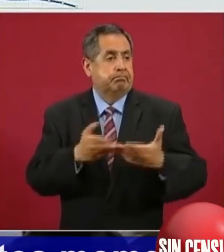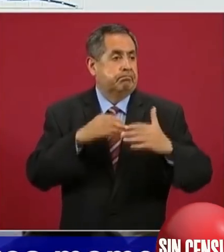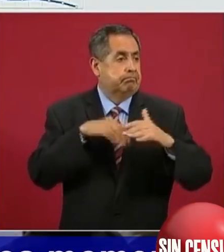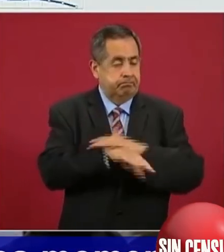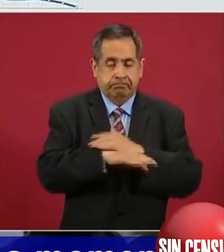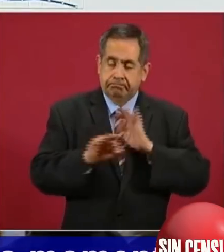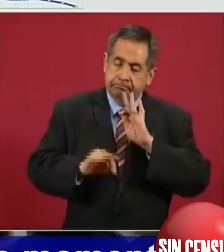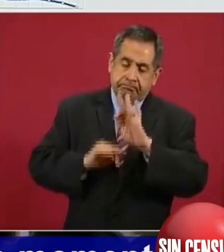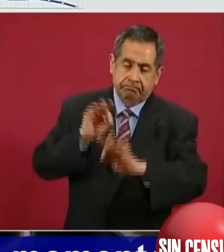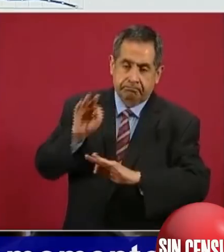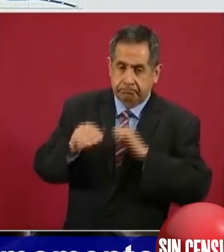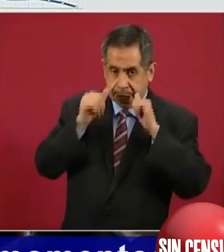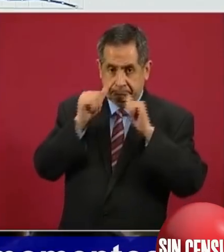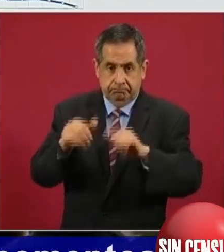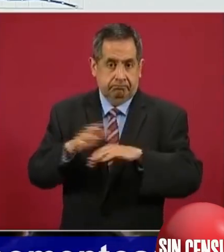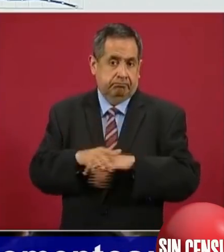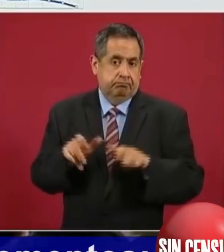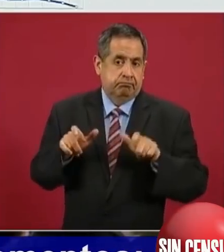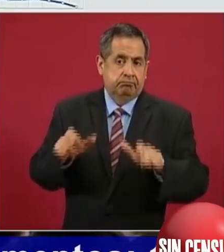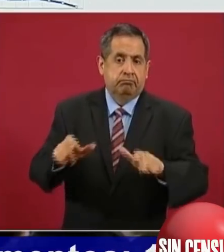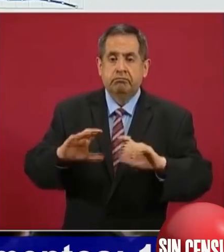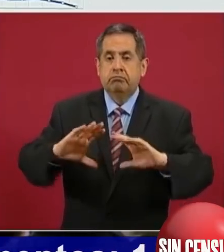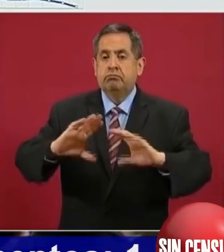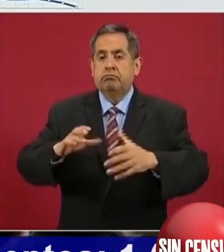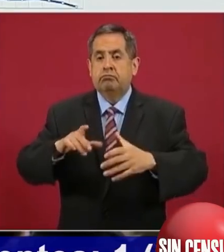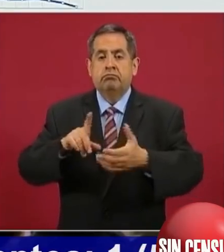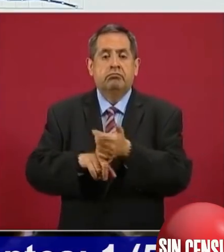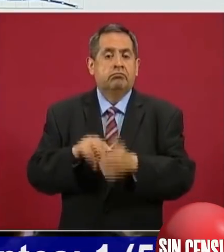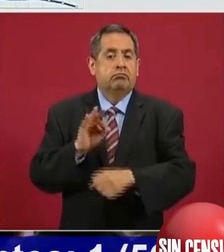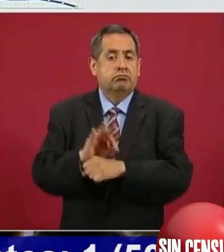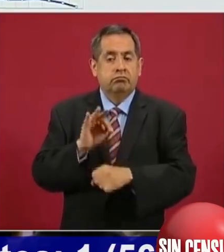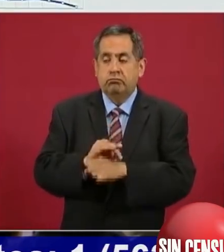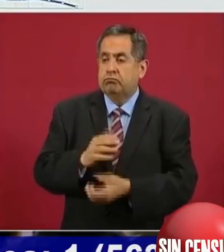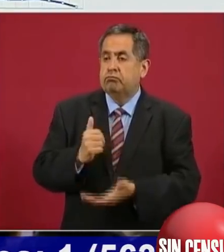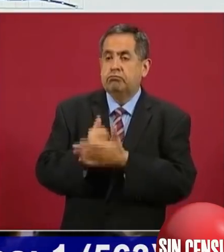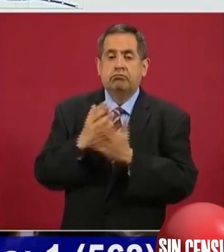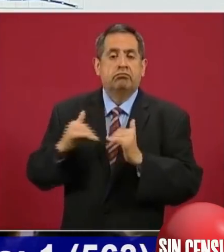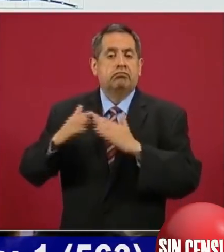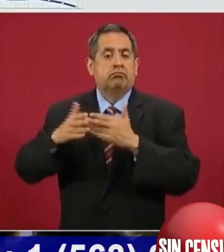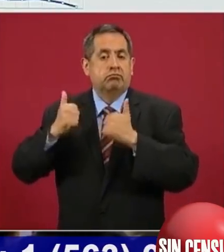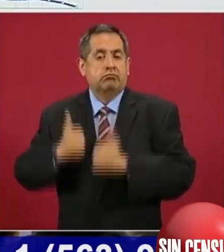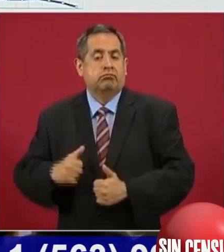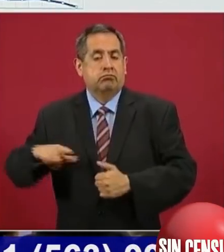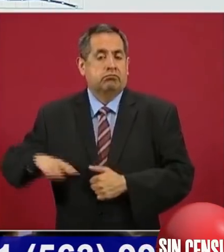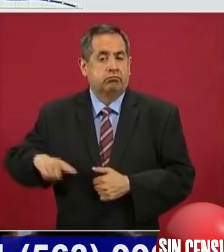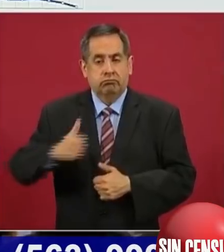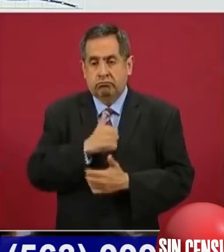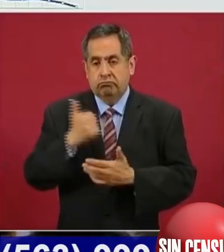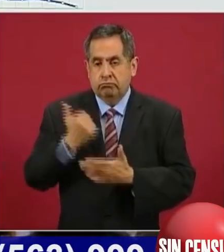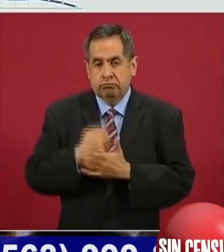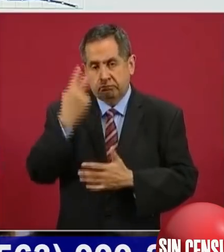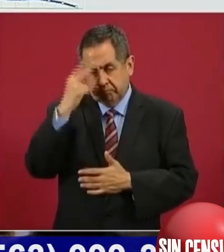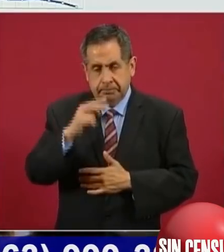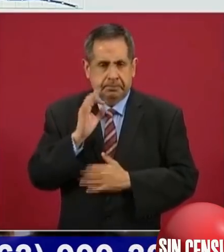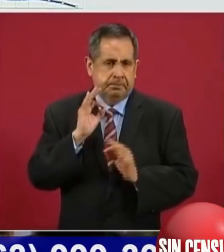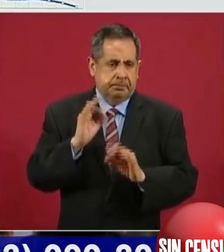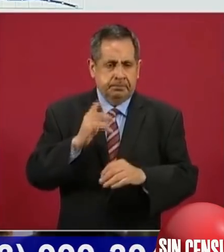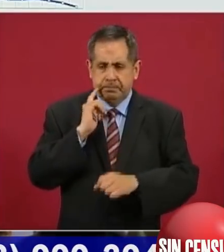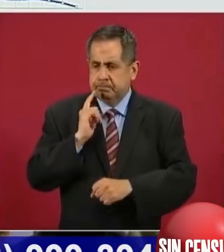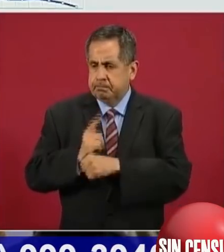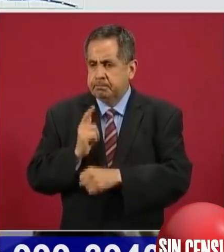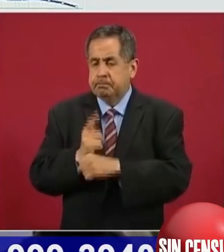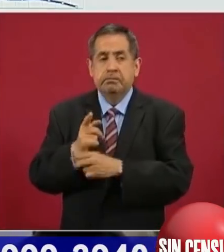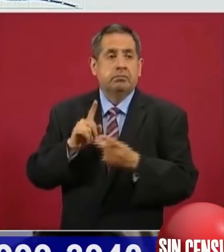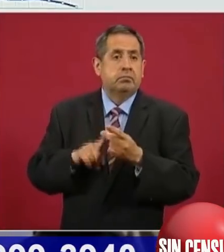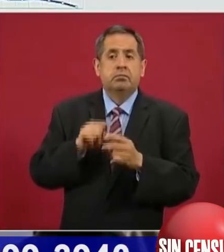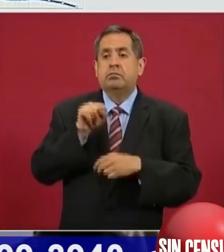el programa de atención comunitaria, de protección y resguardo que instauró el Gobierno de la Ciudad de México para detectar